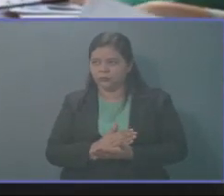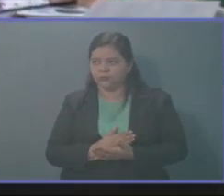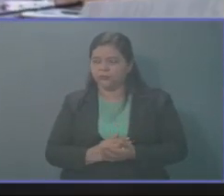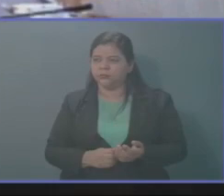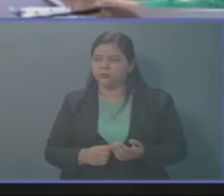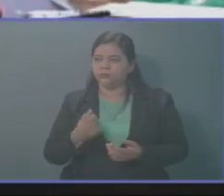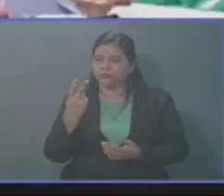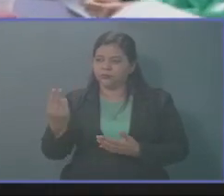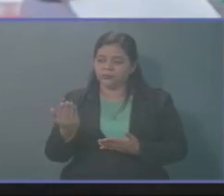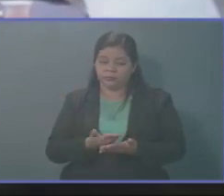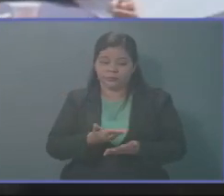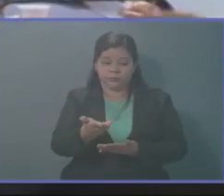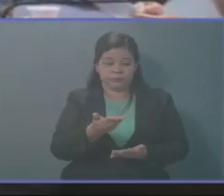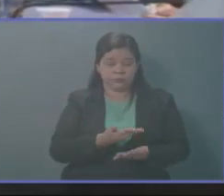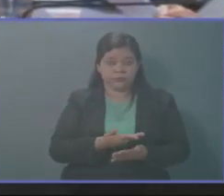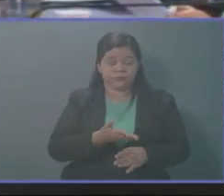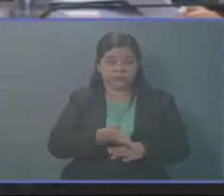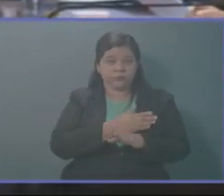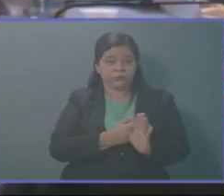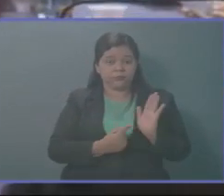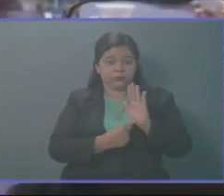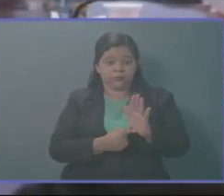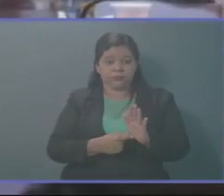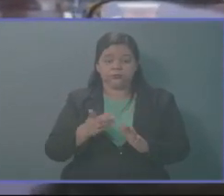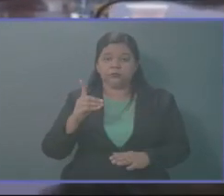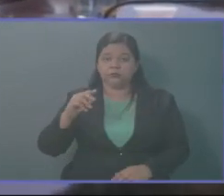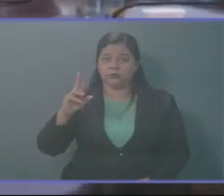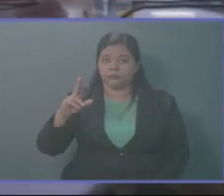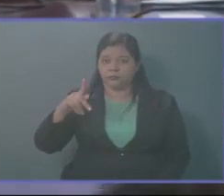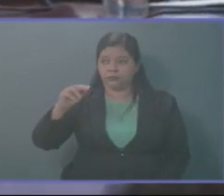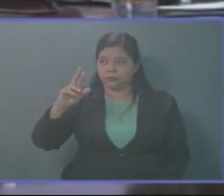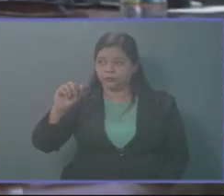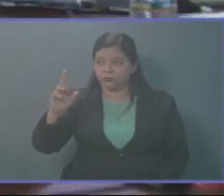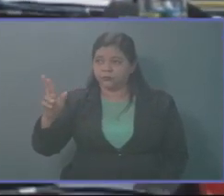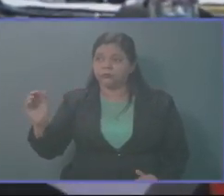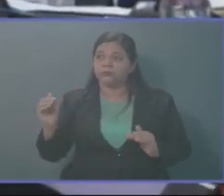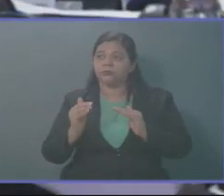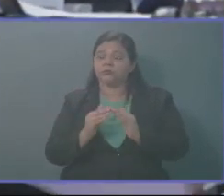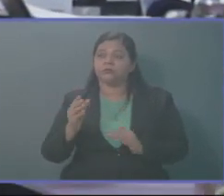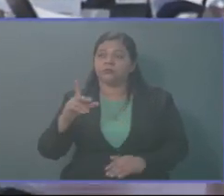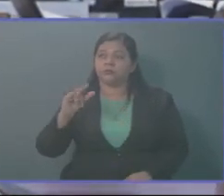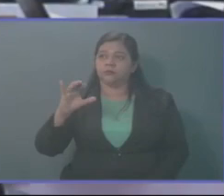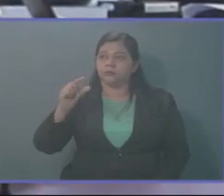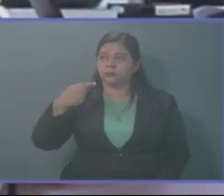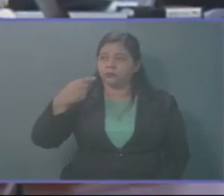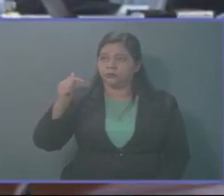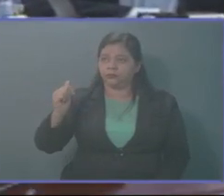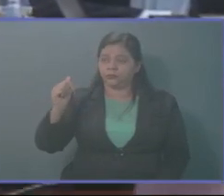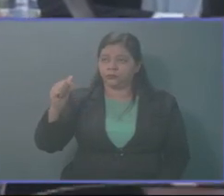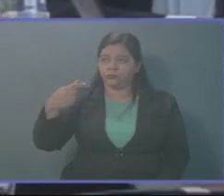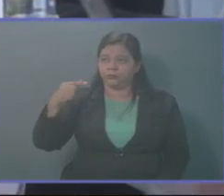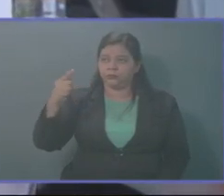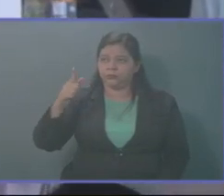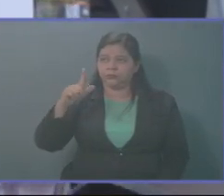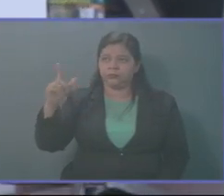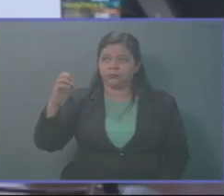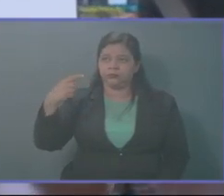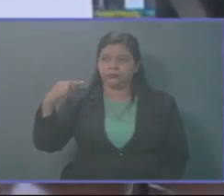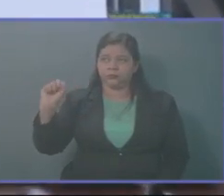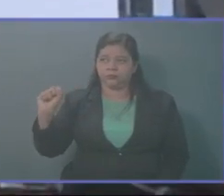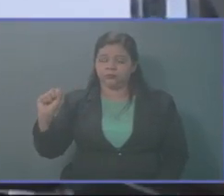dijéramos, propuestas que ha presentado tanto el doctor Parker como el licenciado Gallegos. La premura